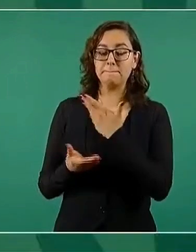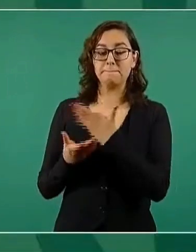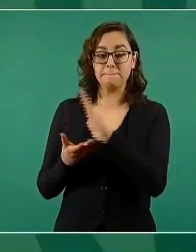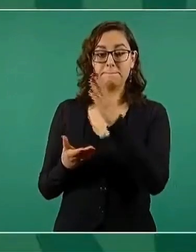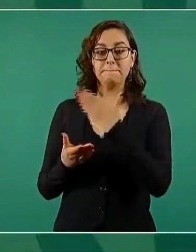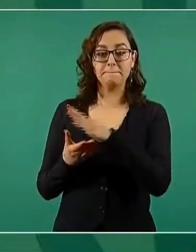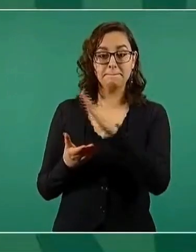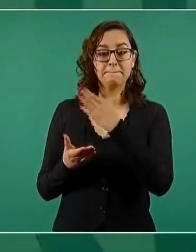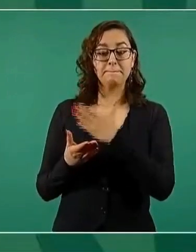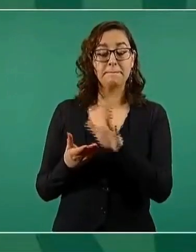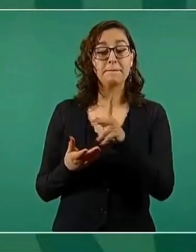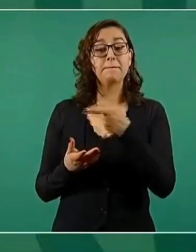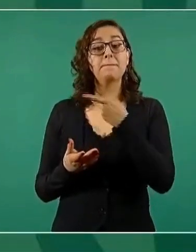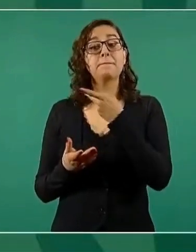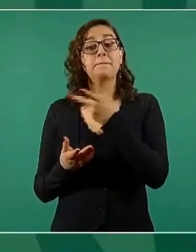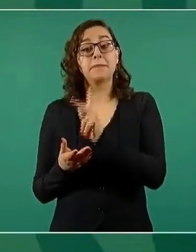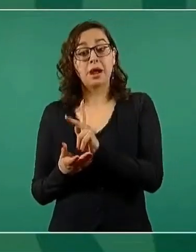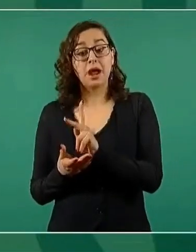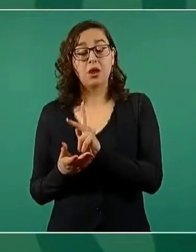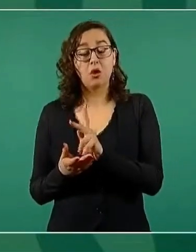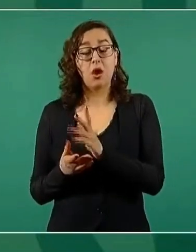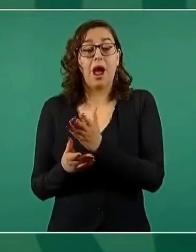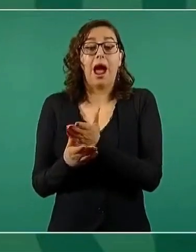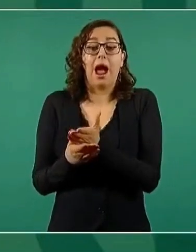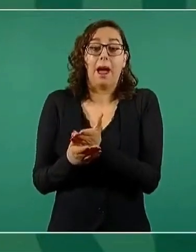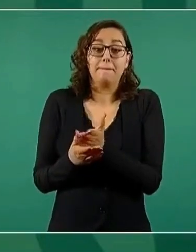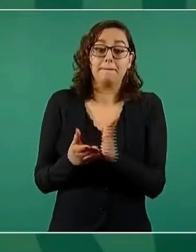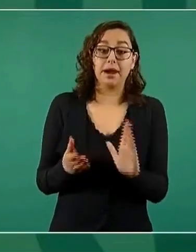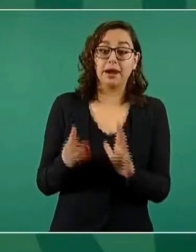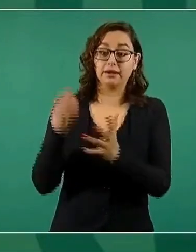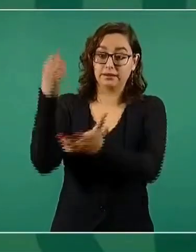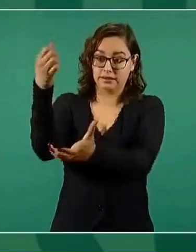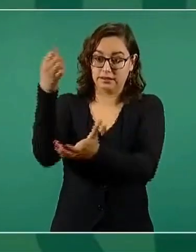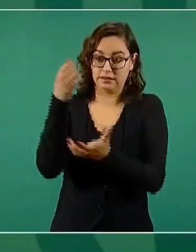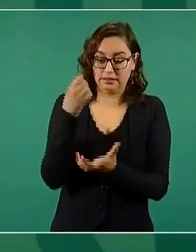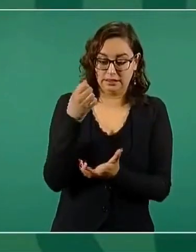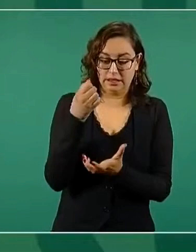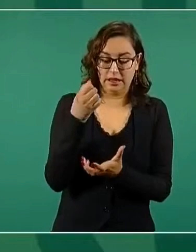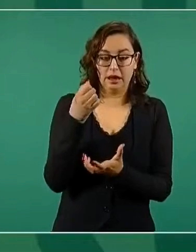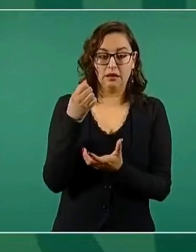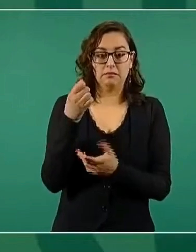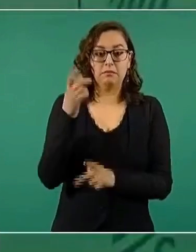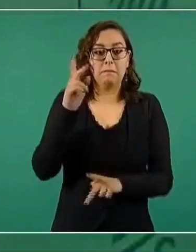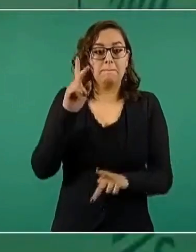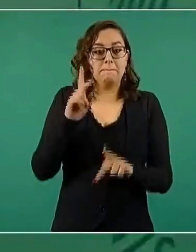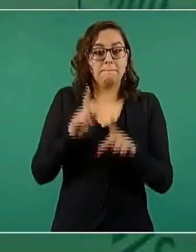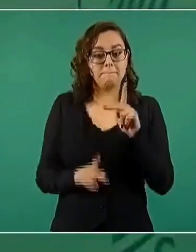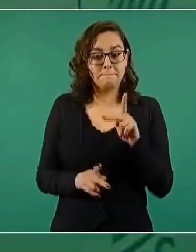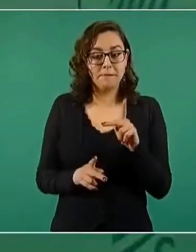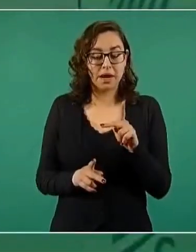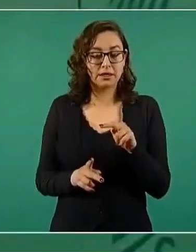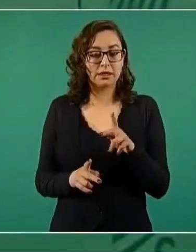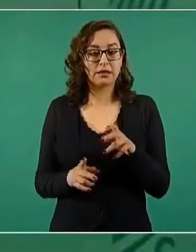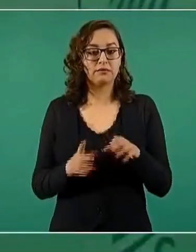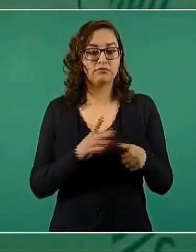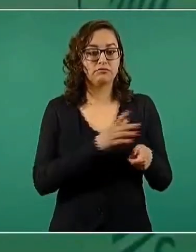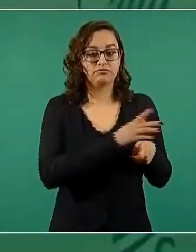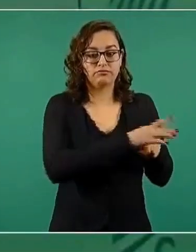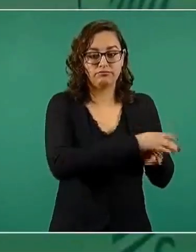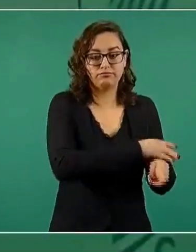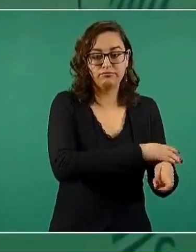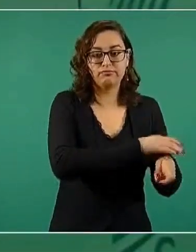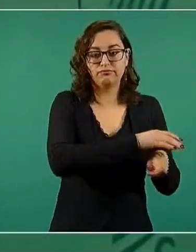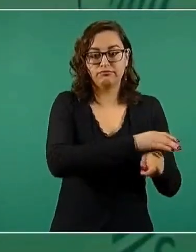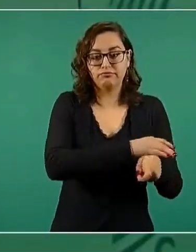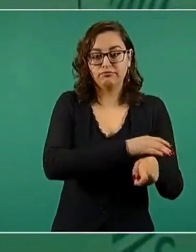cantidad de esa deuda a los partidos que votaban